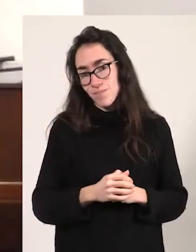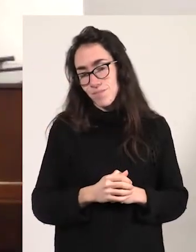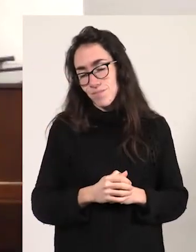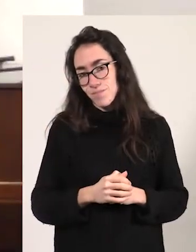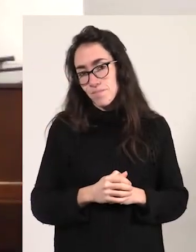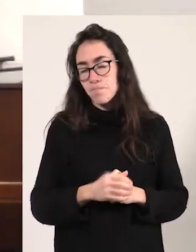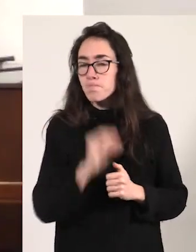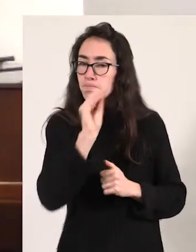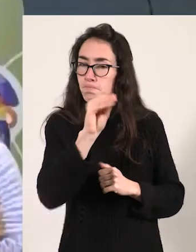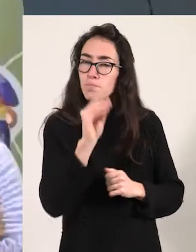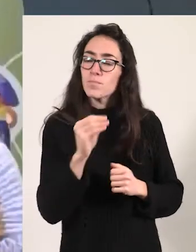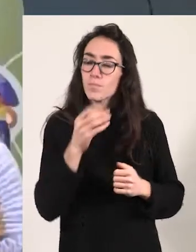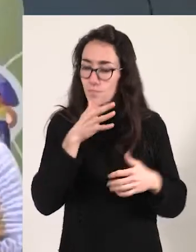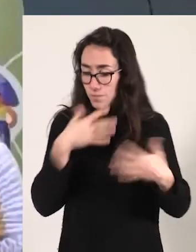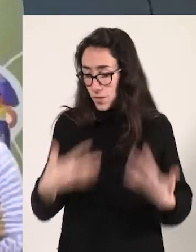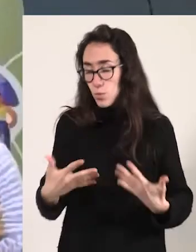suerte.